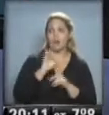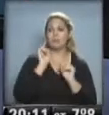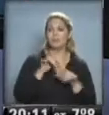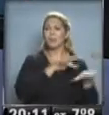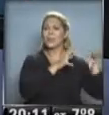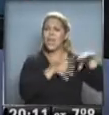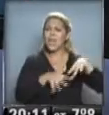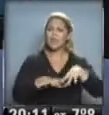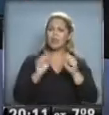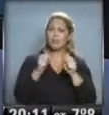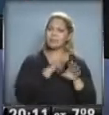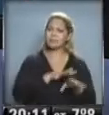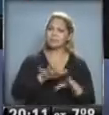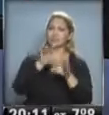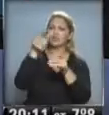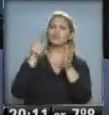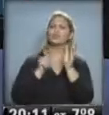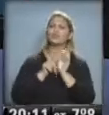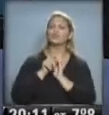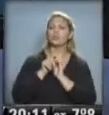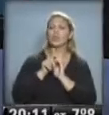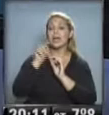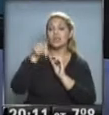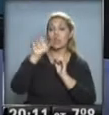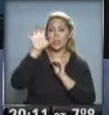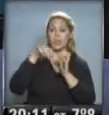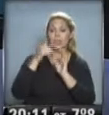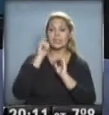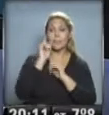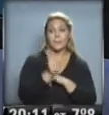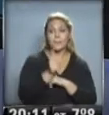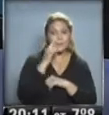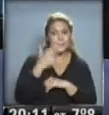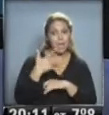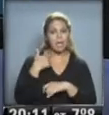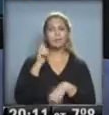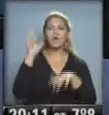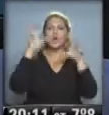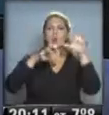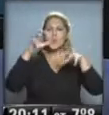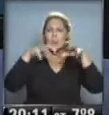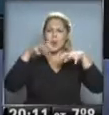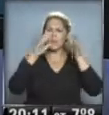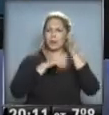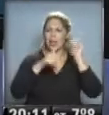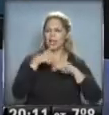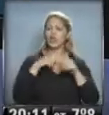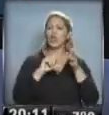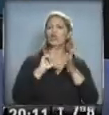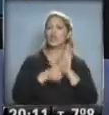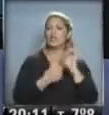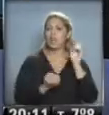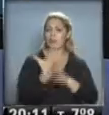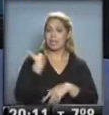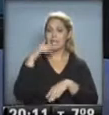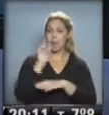fuerte llegará también al sur de la provincia de Buenos Aires. Y otro aviso de alerta por nevadas intensas que se van a dar durante la mañana del día